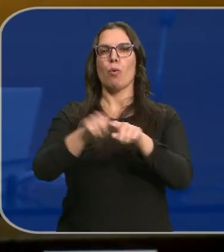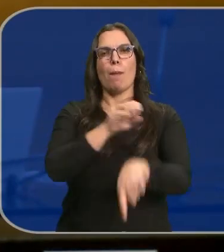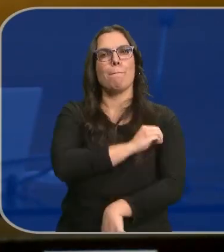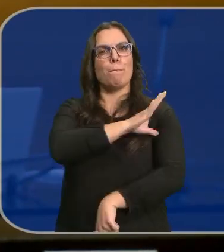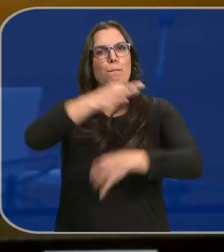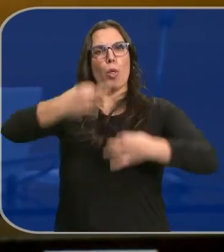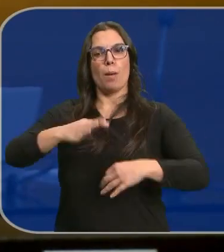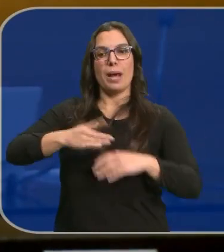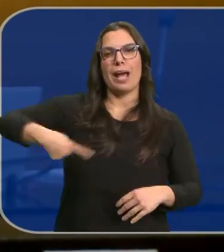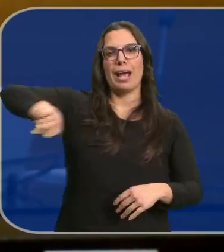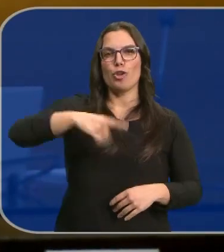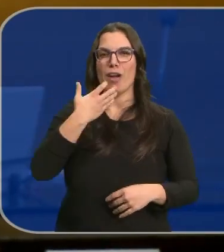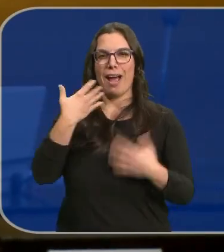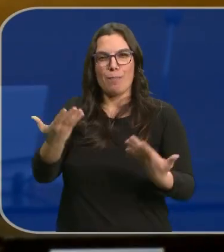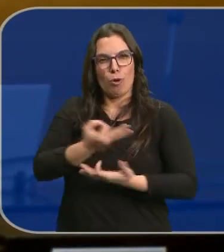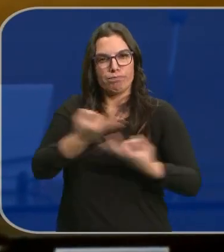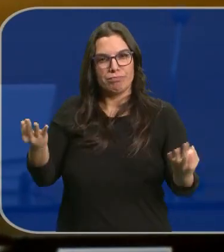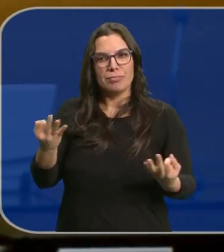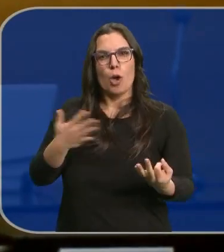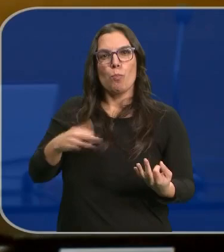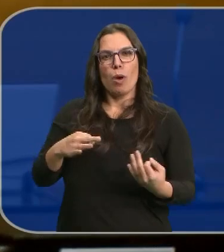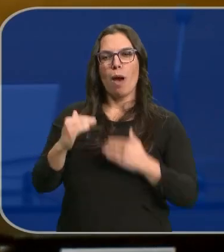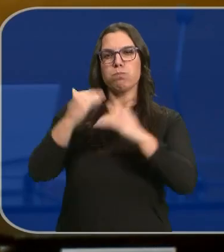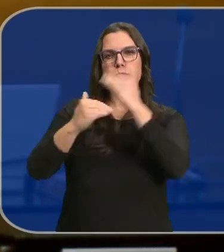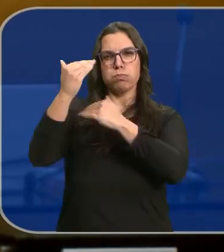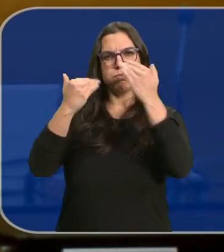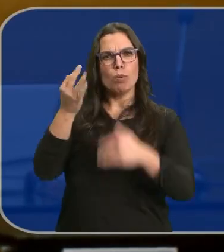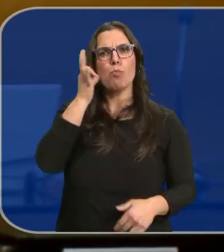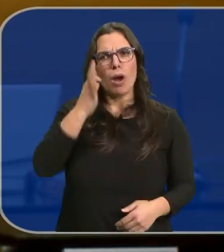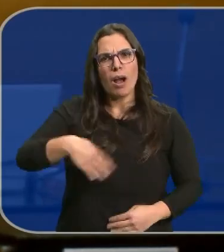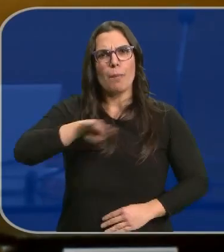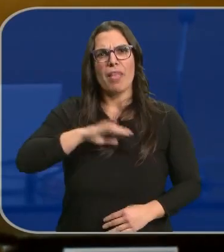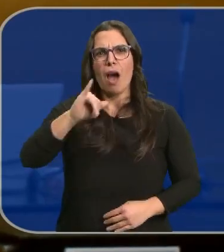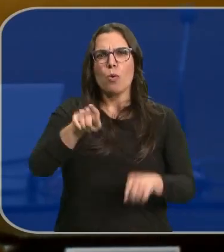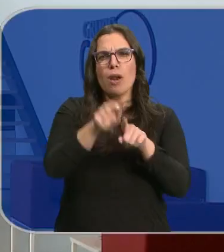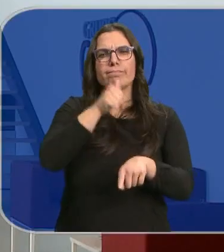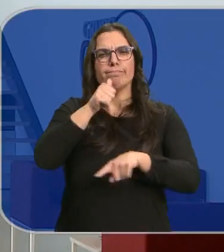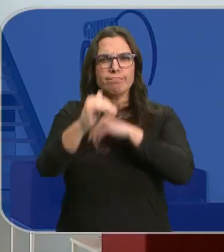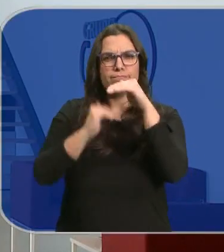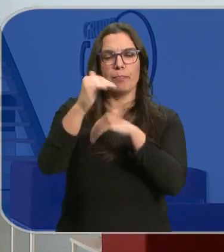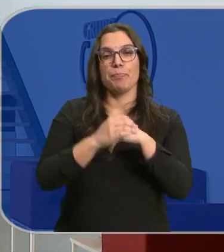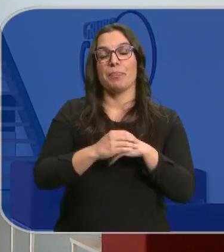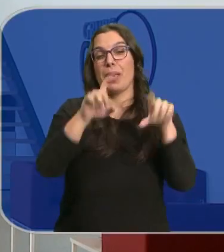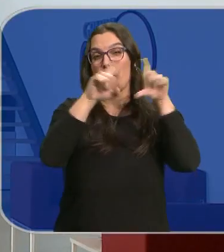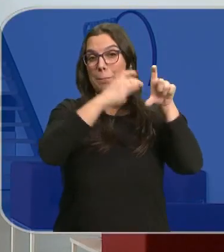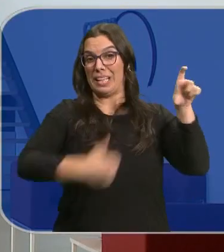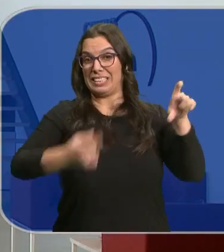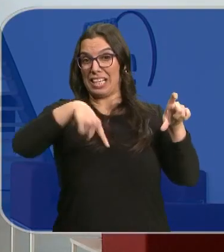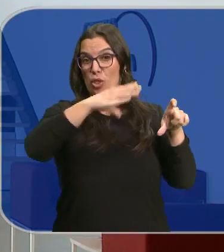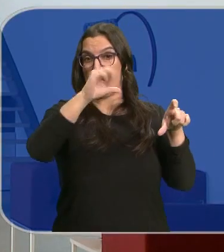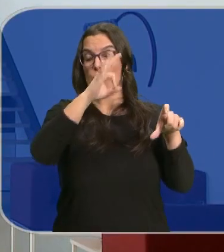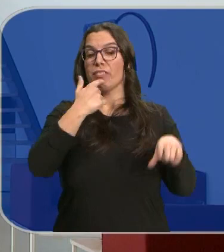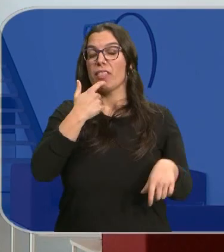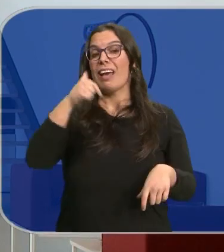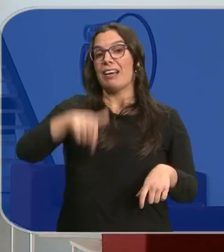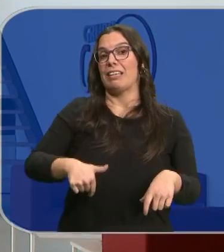hoy para que sean garante y ejemplo de hasta dónde podemos llegar las mujeres con nuestra capacidad de resiliencia. COE calcula que eliminar la